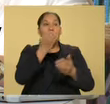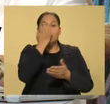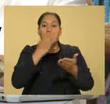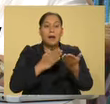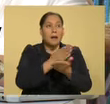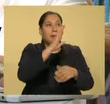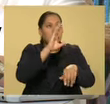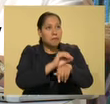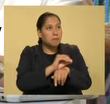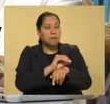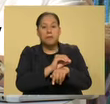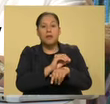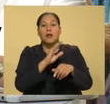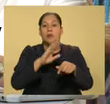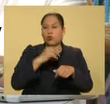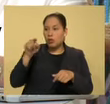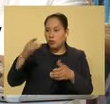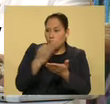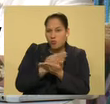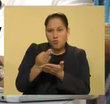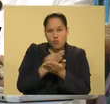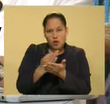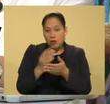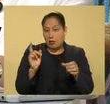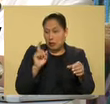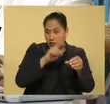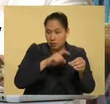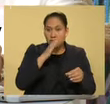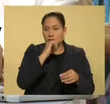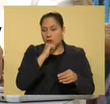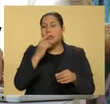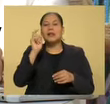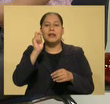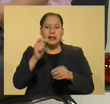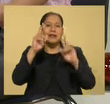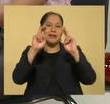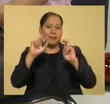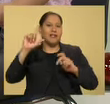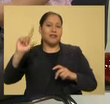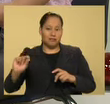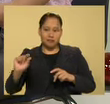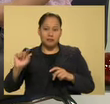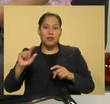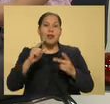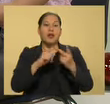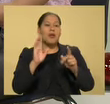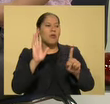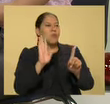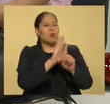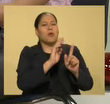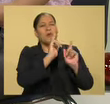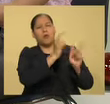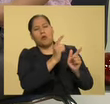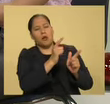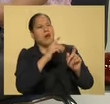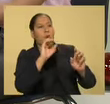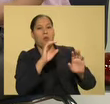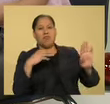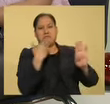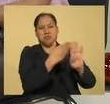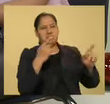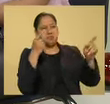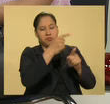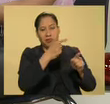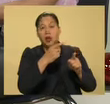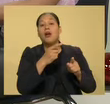te dan la inscripción porque eres moreno, obviamente aquí estamos hablando del delito de discriminación. Si hay bullying, como sabemos que de repente